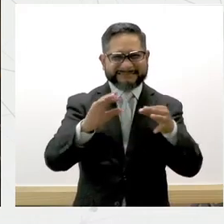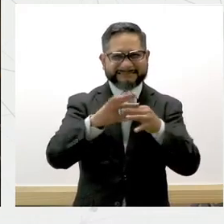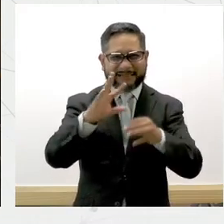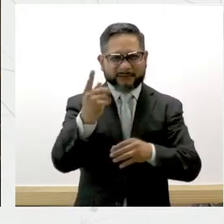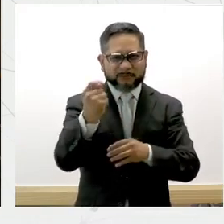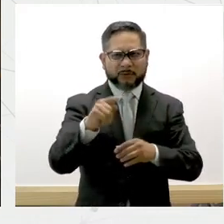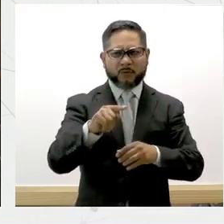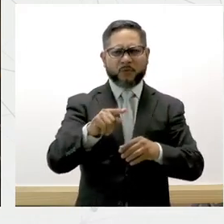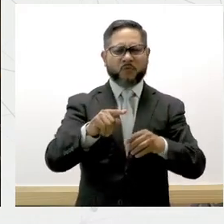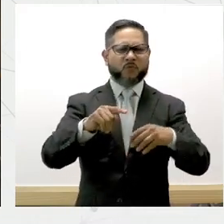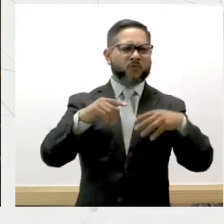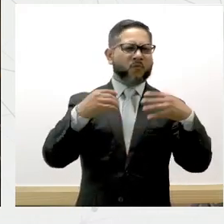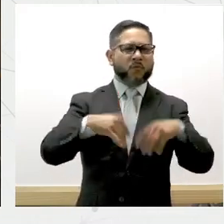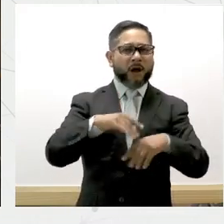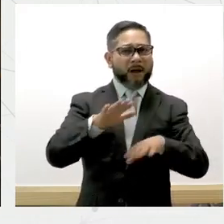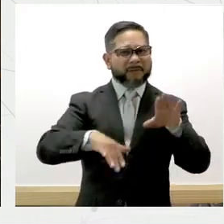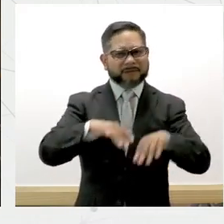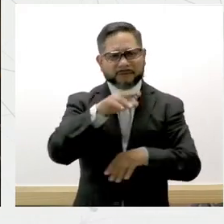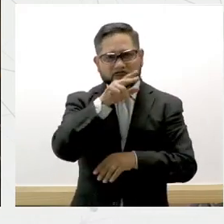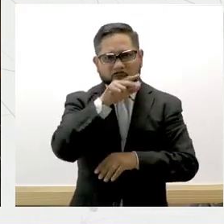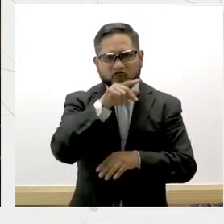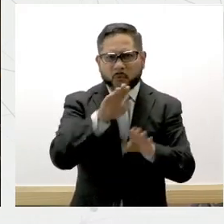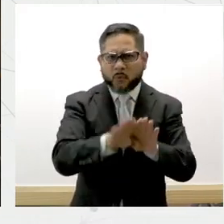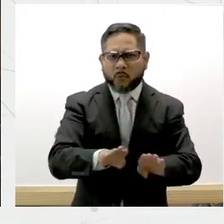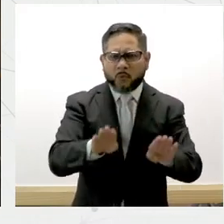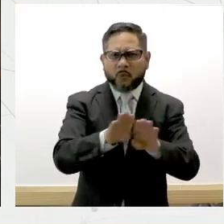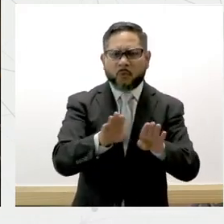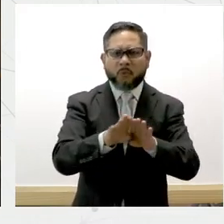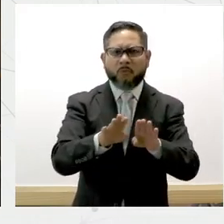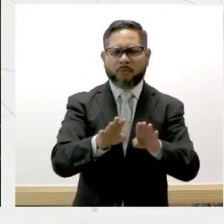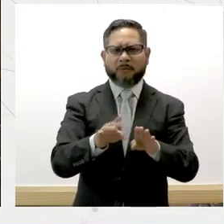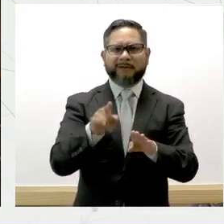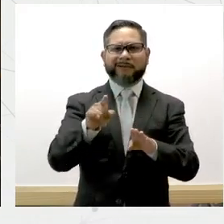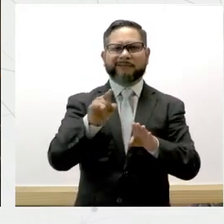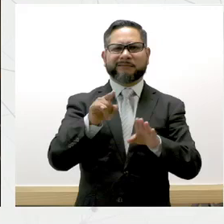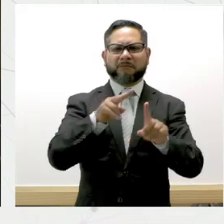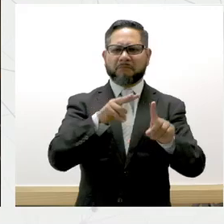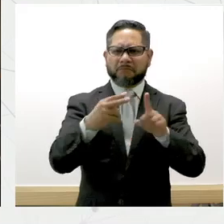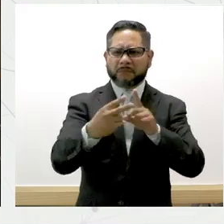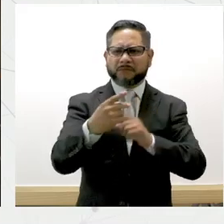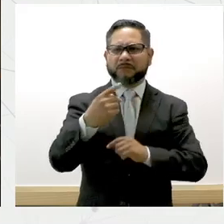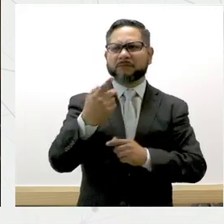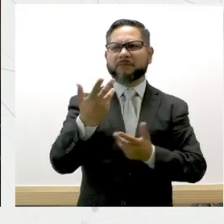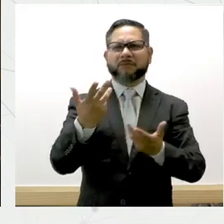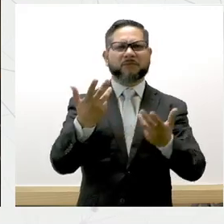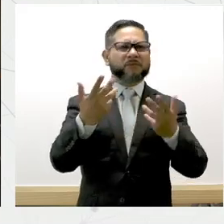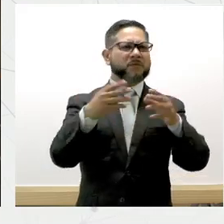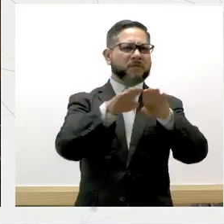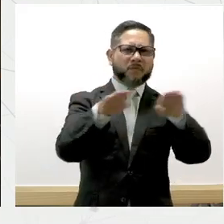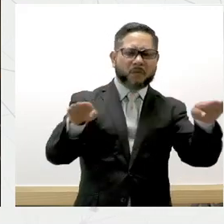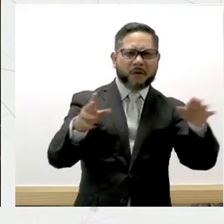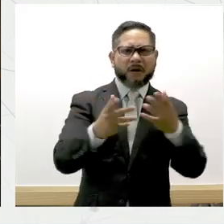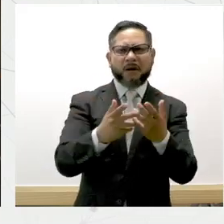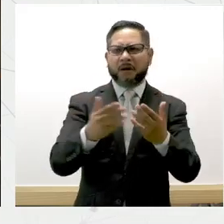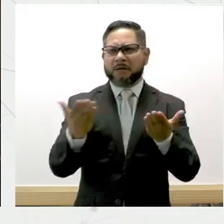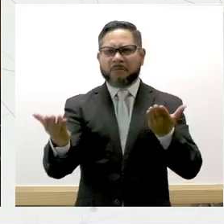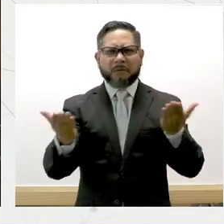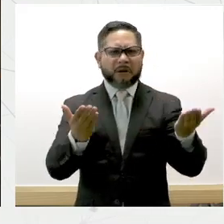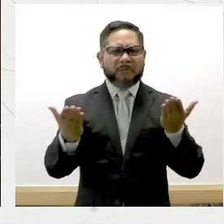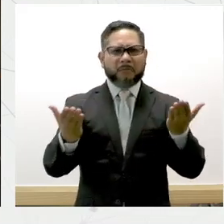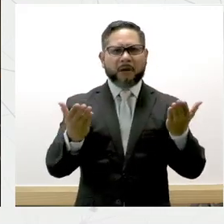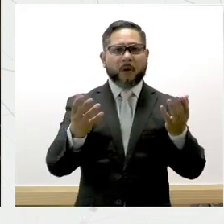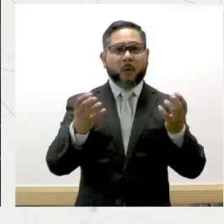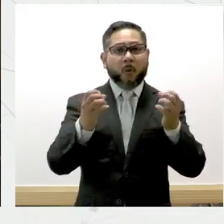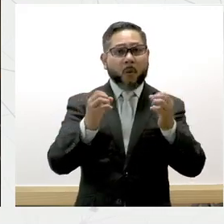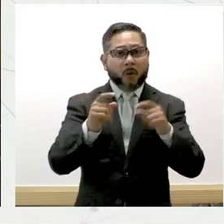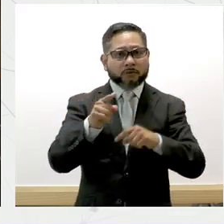es un poco preocupante para poder garantizar precisamente esta visión dual, esta visión completa, 360 grados, de